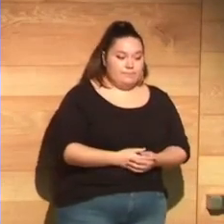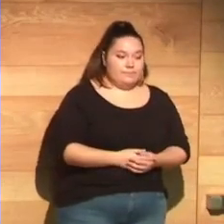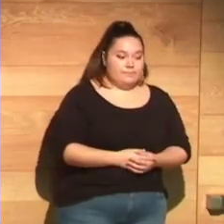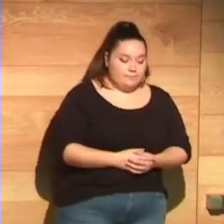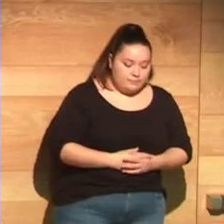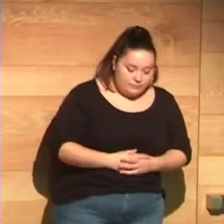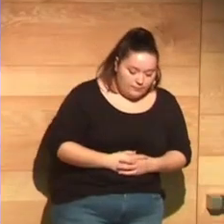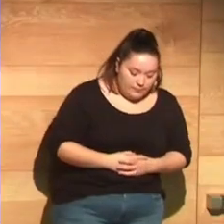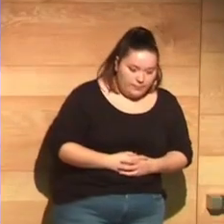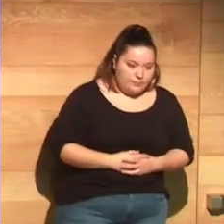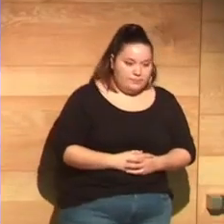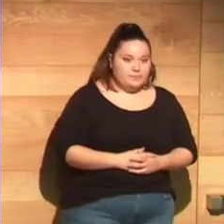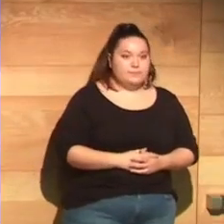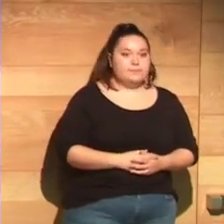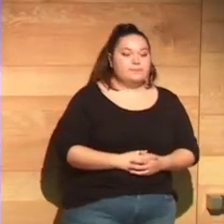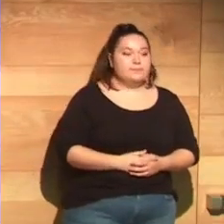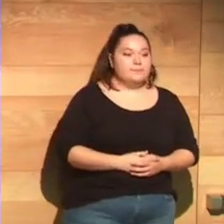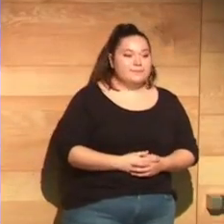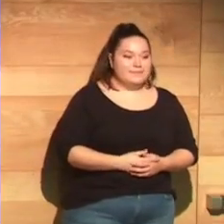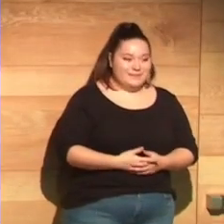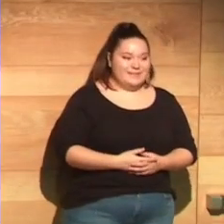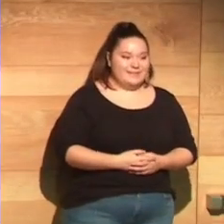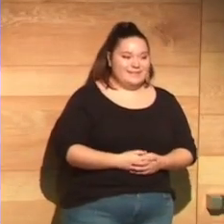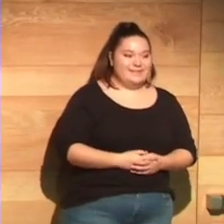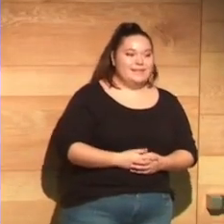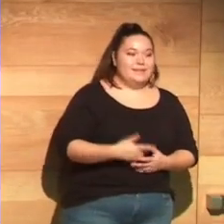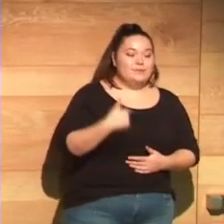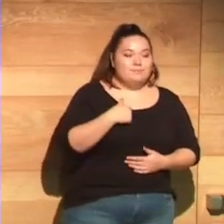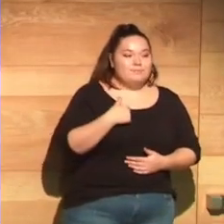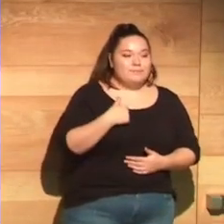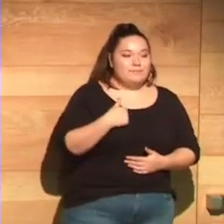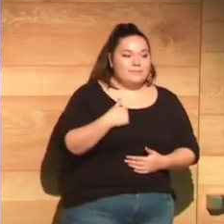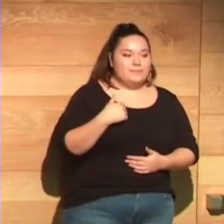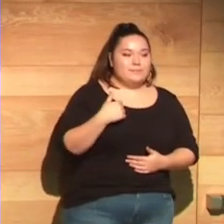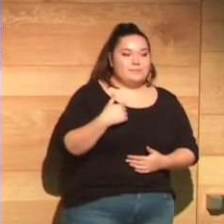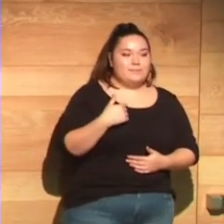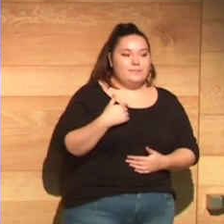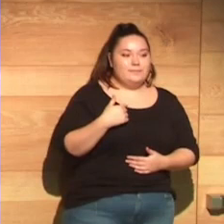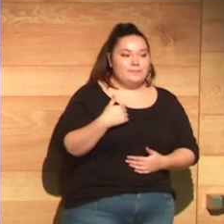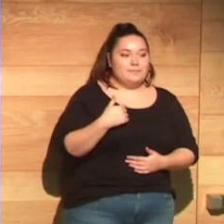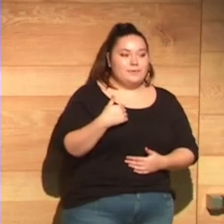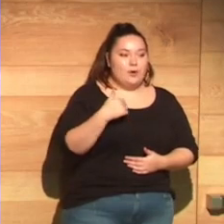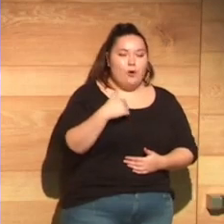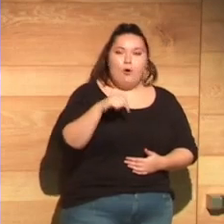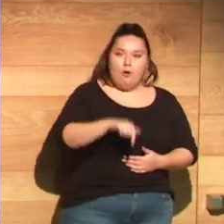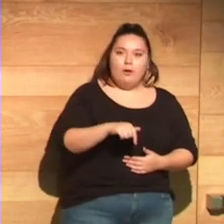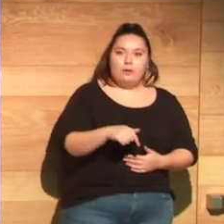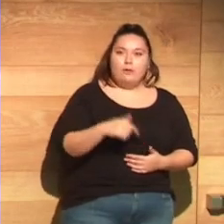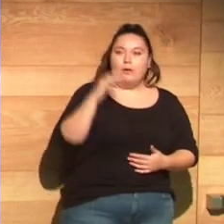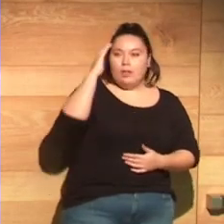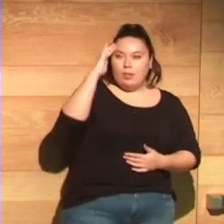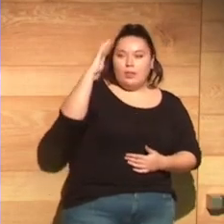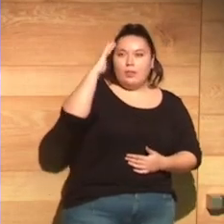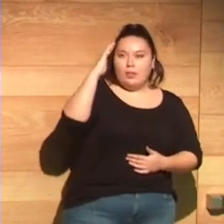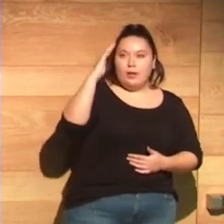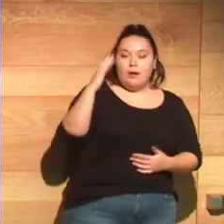ficcionando. Pero al lector le llega de otra manera totalmente diferente. Completamente de acuerdo. Hemos caído en tus